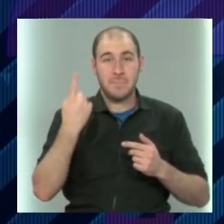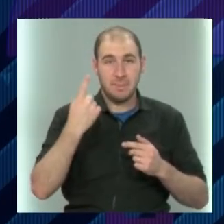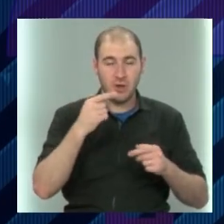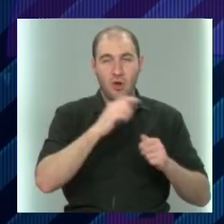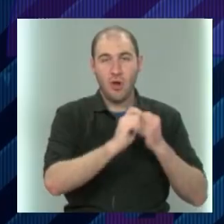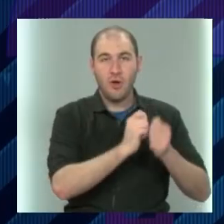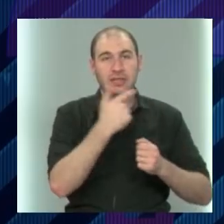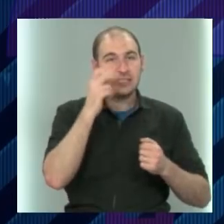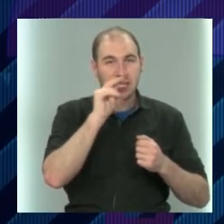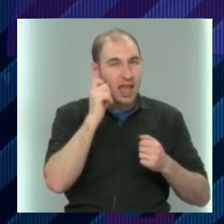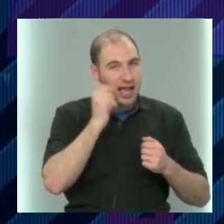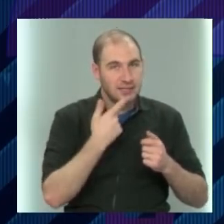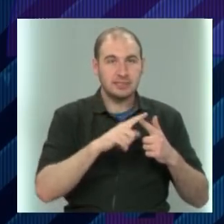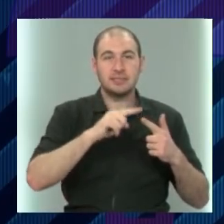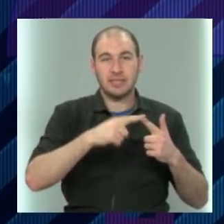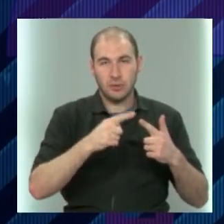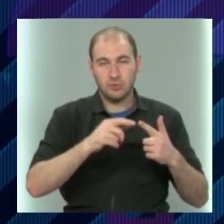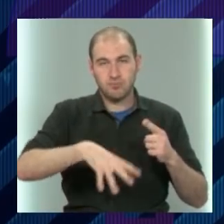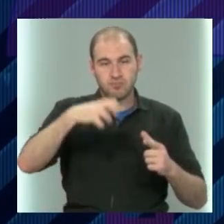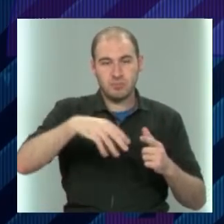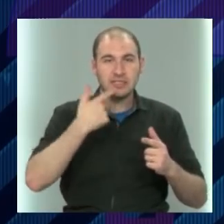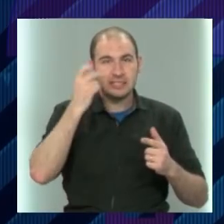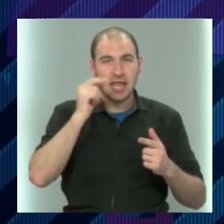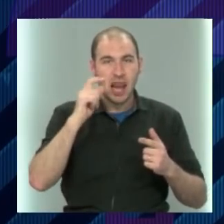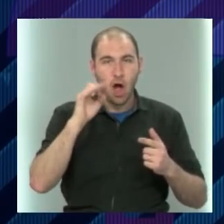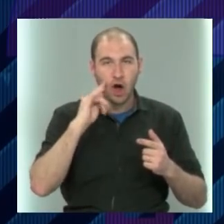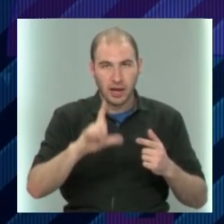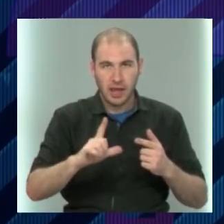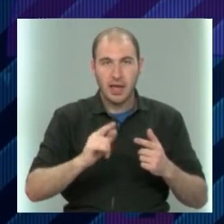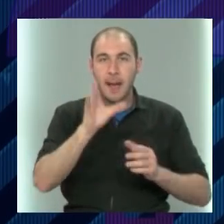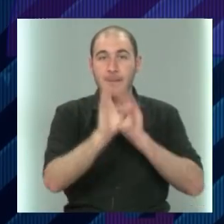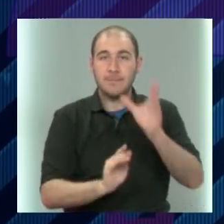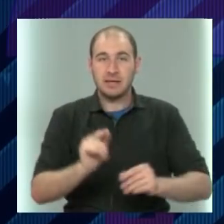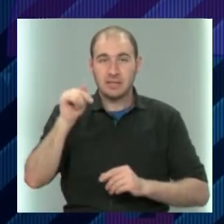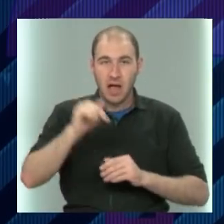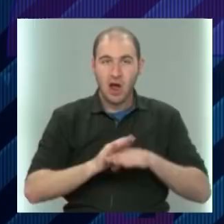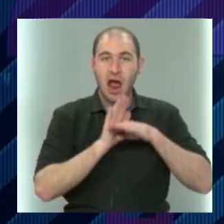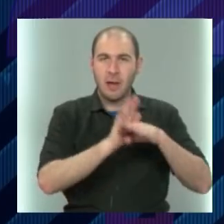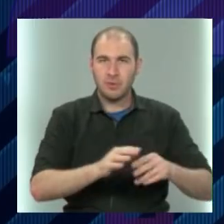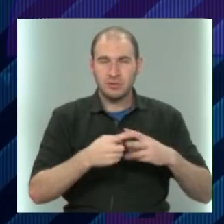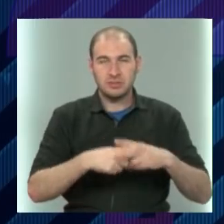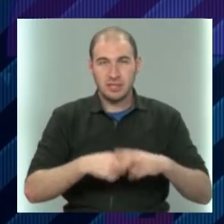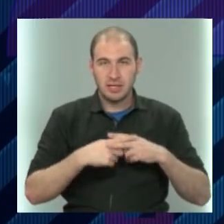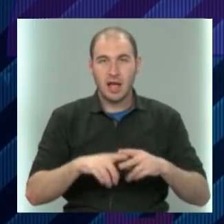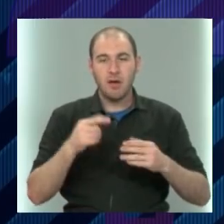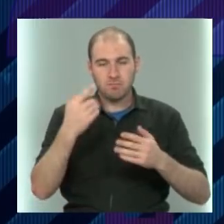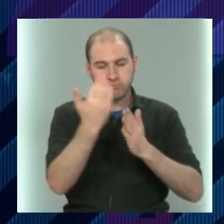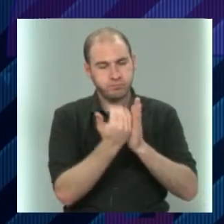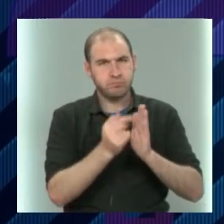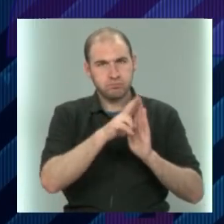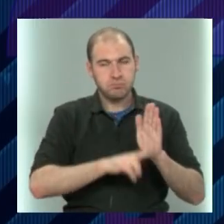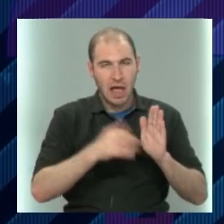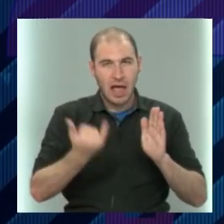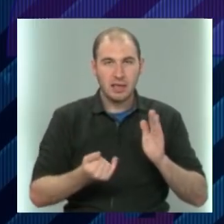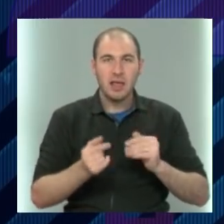la producción de shale gas y el segundo a la extracción de shale oil. Los países que actualmente apoyan esta técnica tienen sus motivos y están